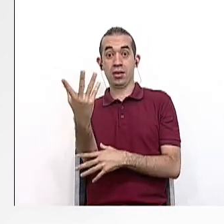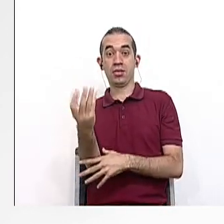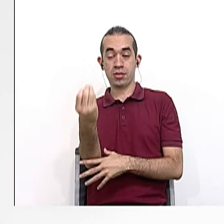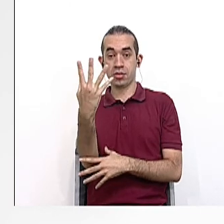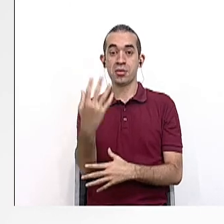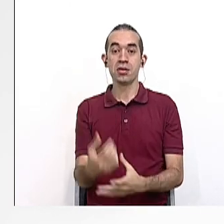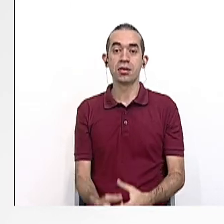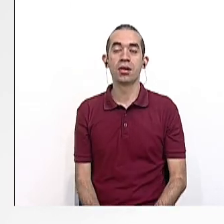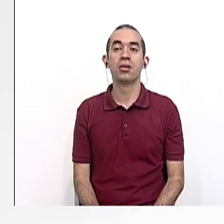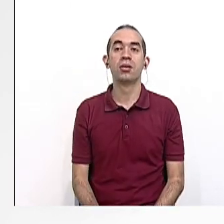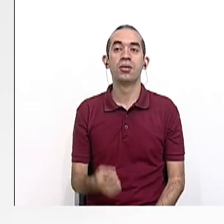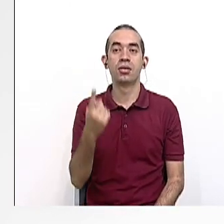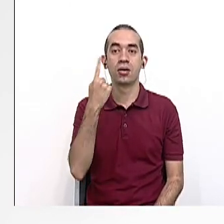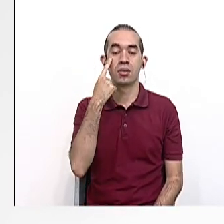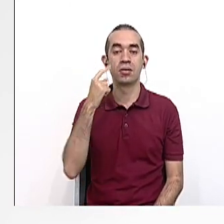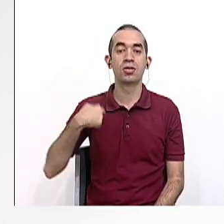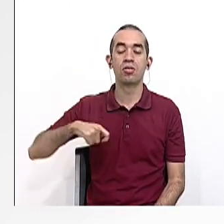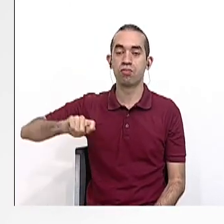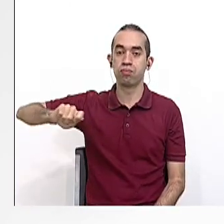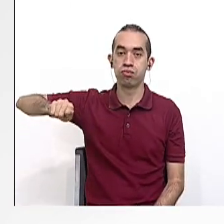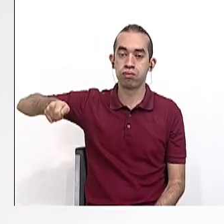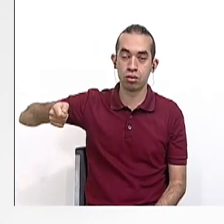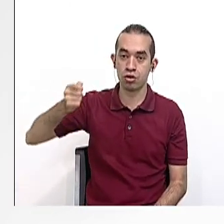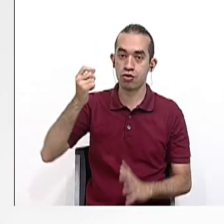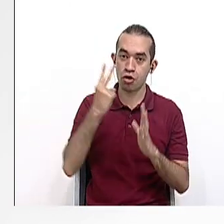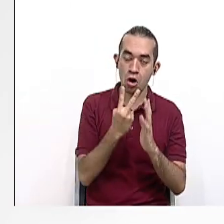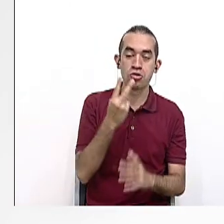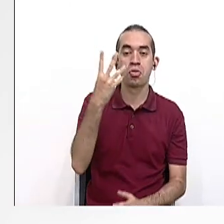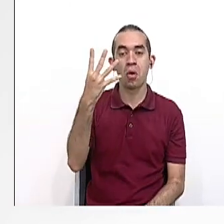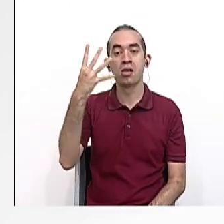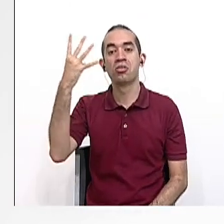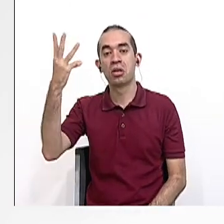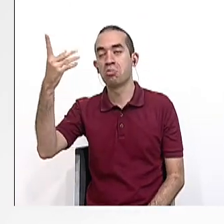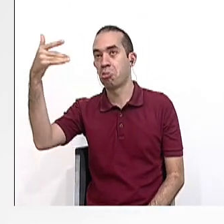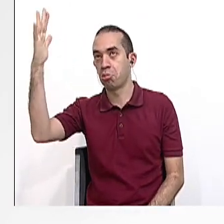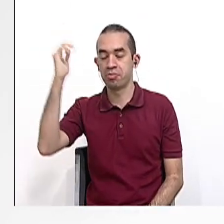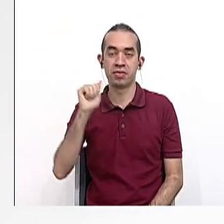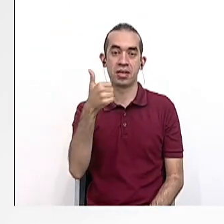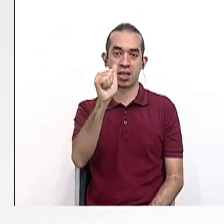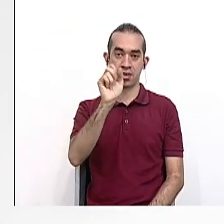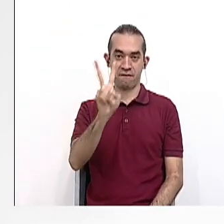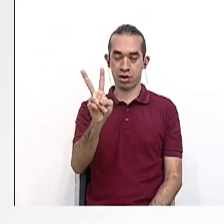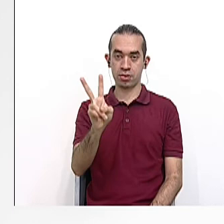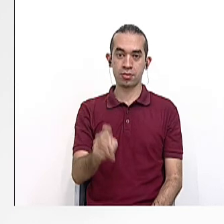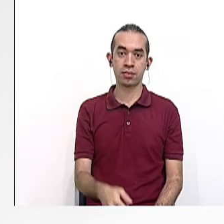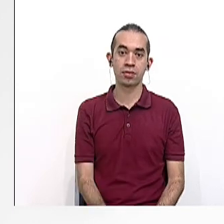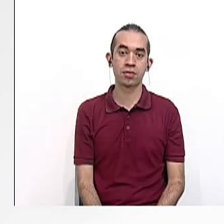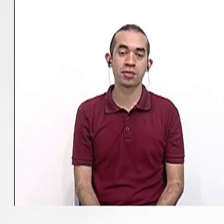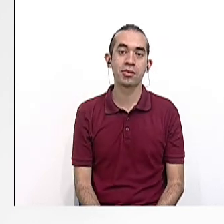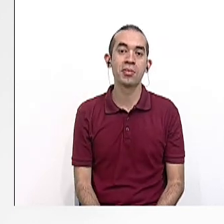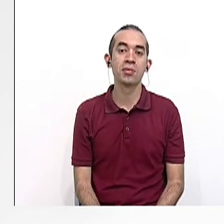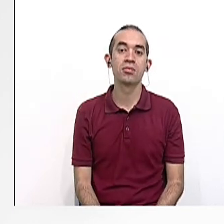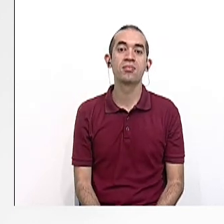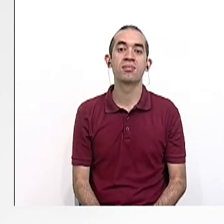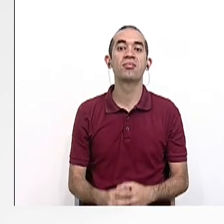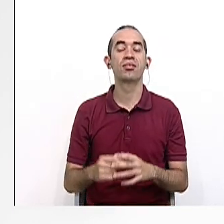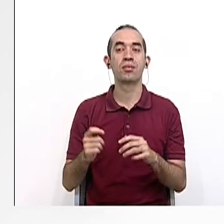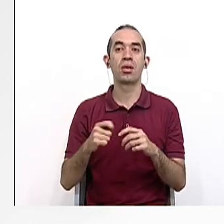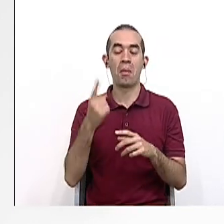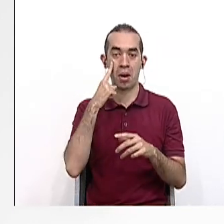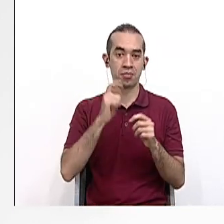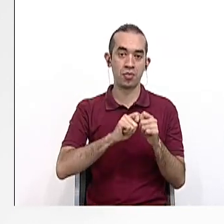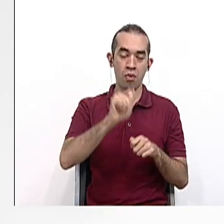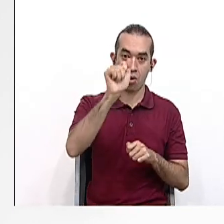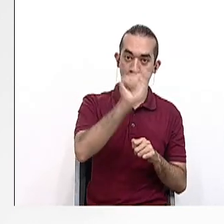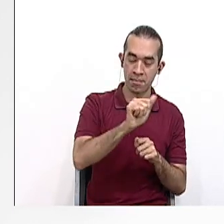Y voy a aumentar de 2 en 2 hasta llegar a 10 voltios. Estos valores de corriente y voltaje van